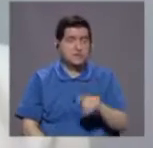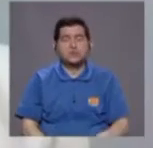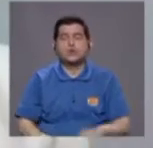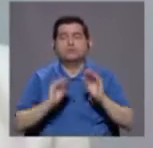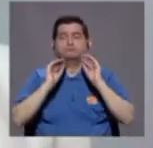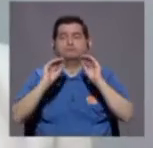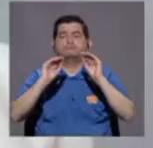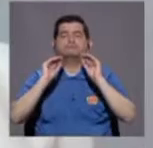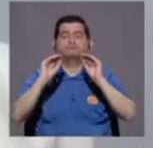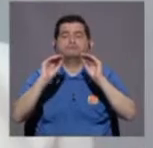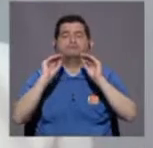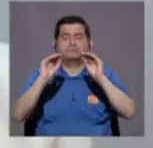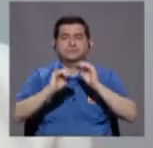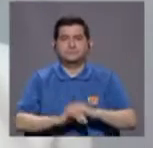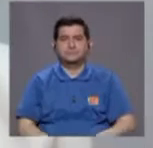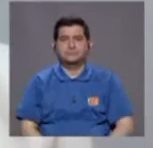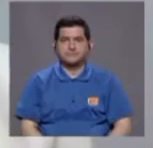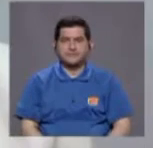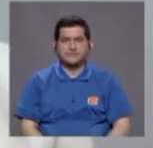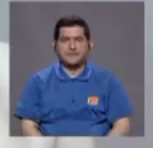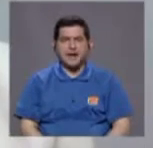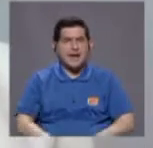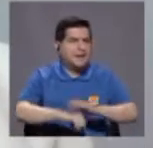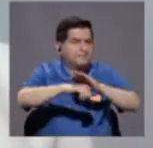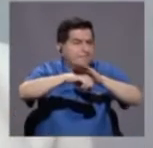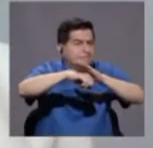daban clases. Un